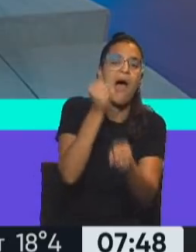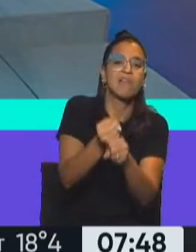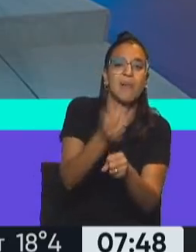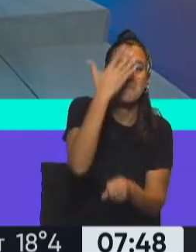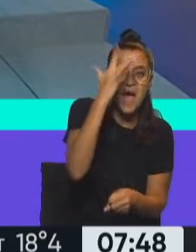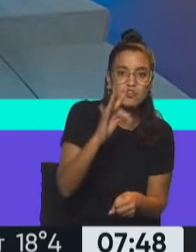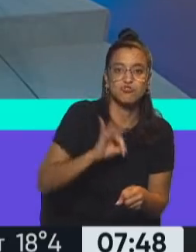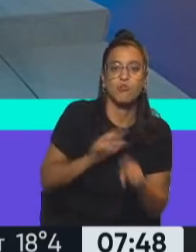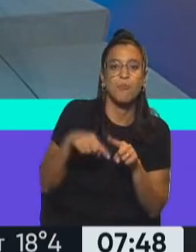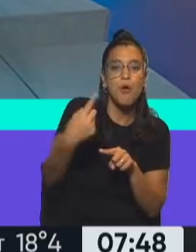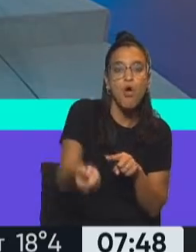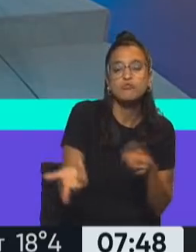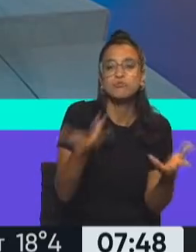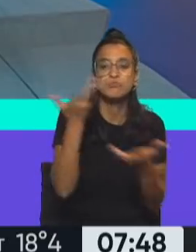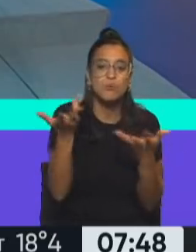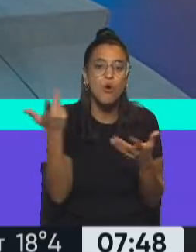que viene